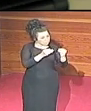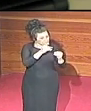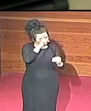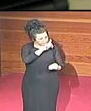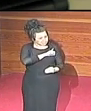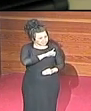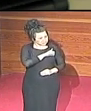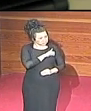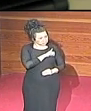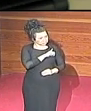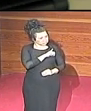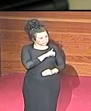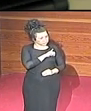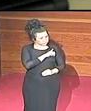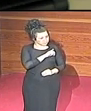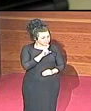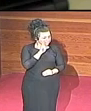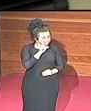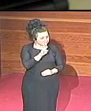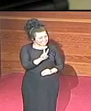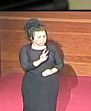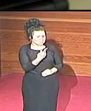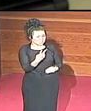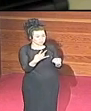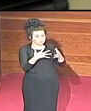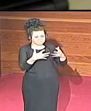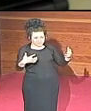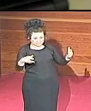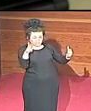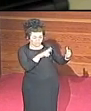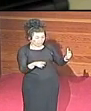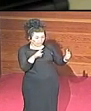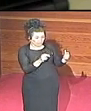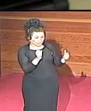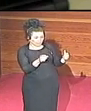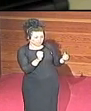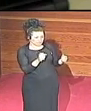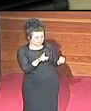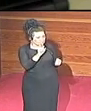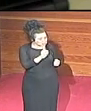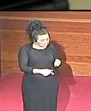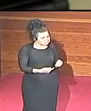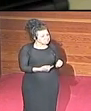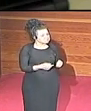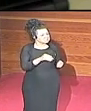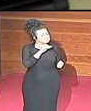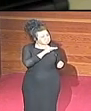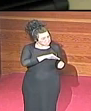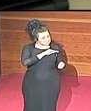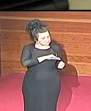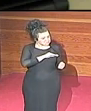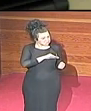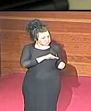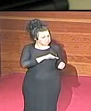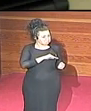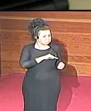veamos el segundo mantra. El segundo mantra, que también ha gozado y goza de bastante, más que el otro, por